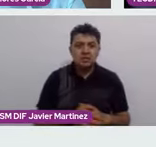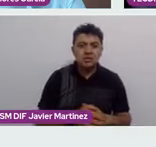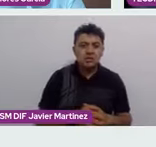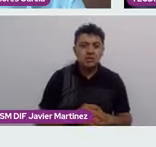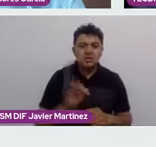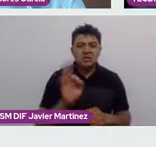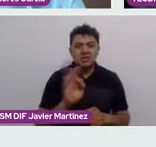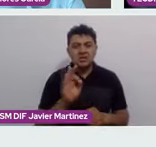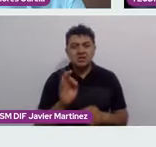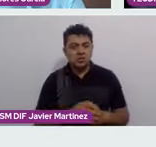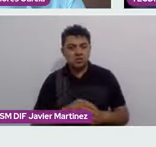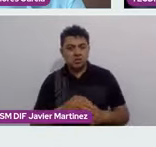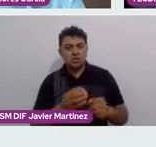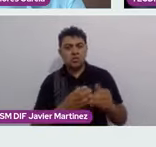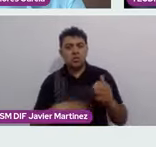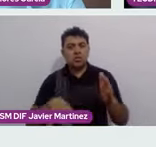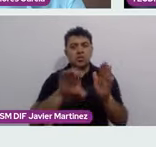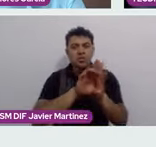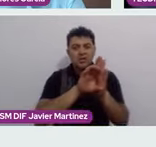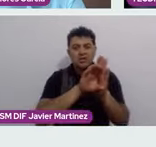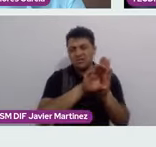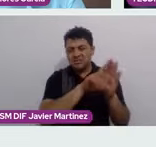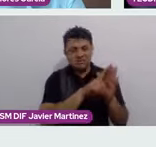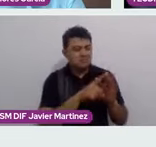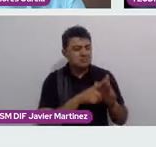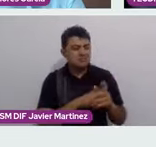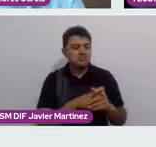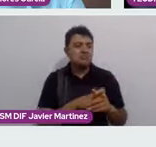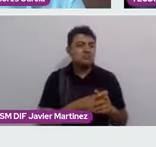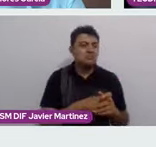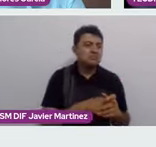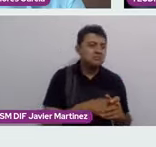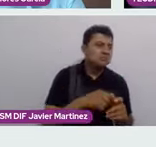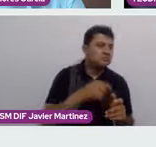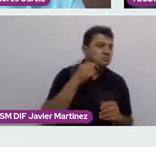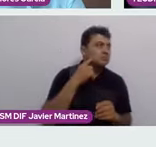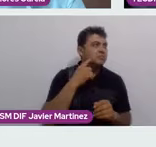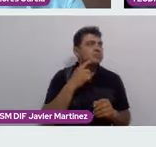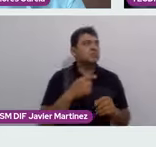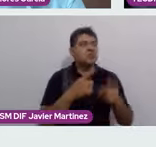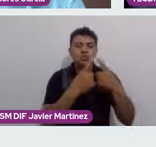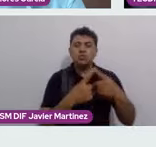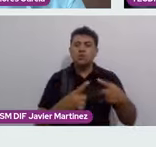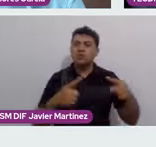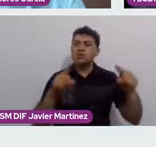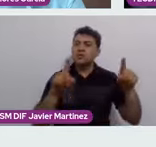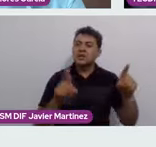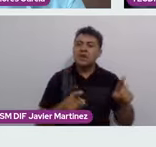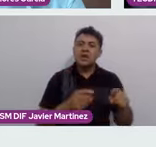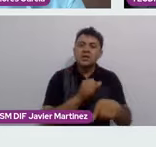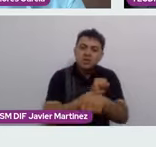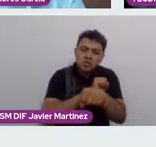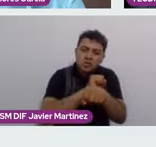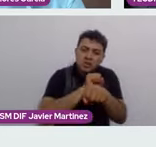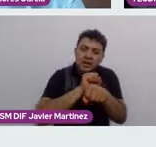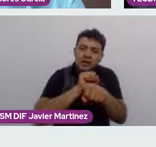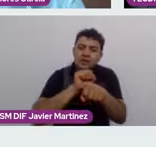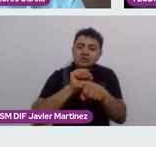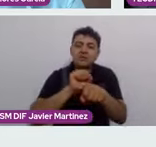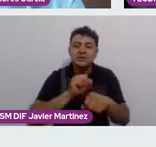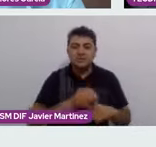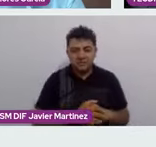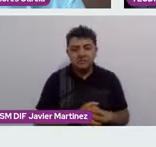habitación. No dormir en silencio, duerman con música clásica o en un radio con banda blanca donde